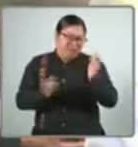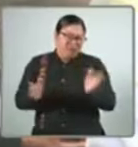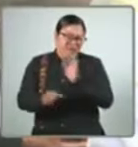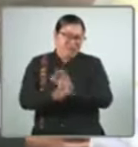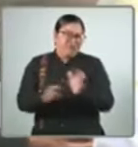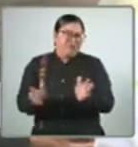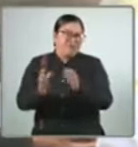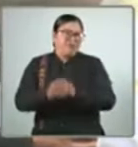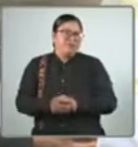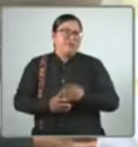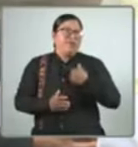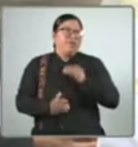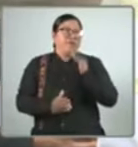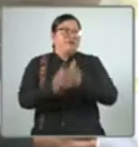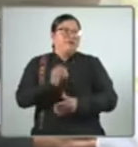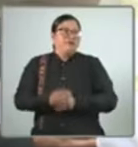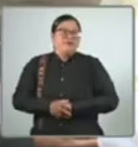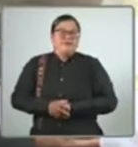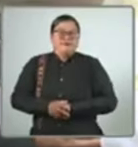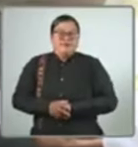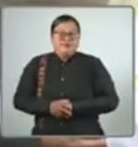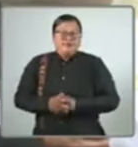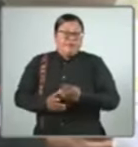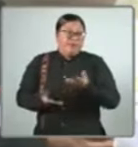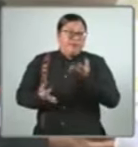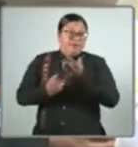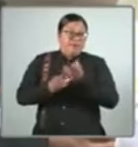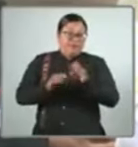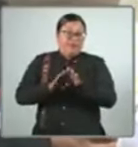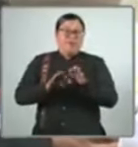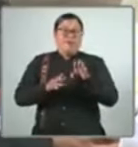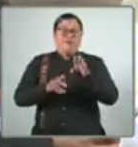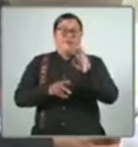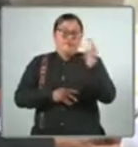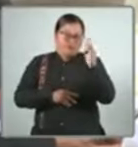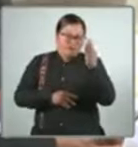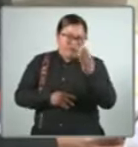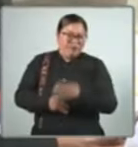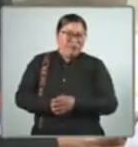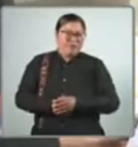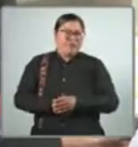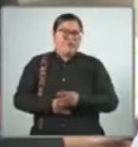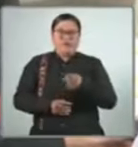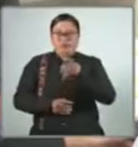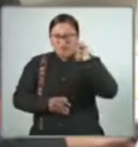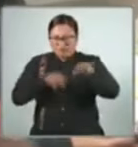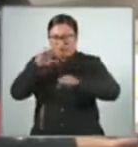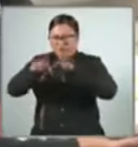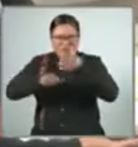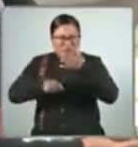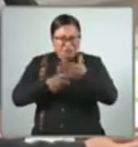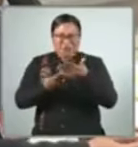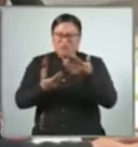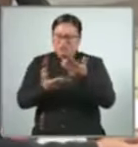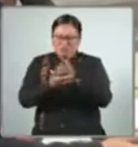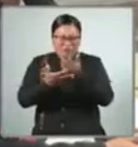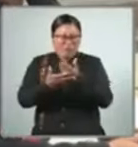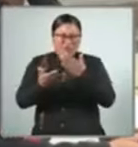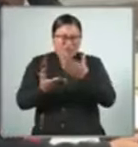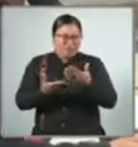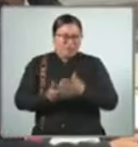con esto. Están en el nivel medio básico, hacen sus logros, logran muchas